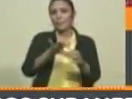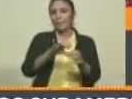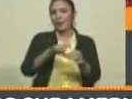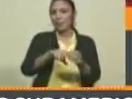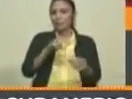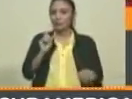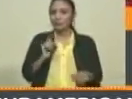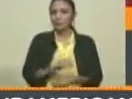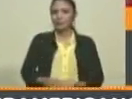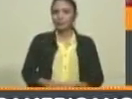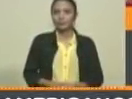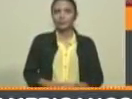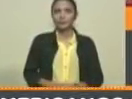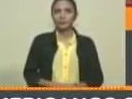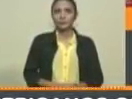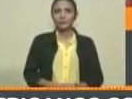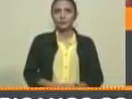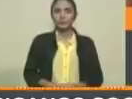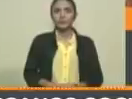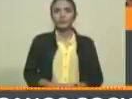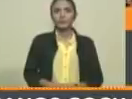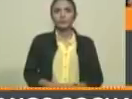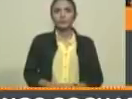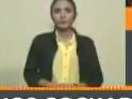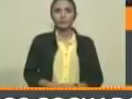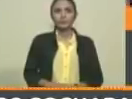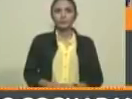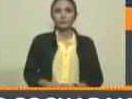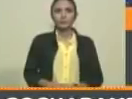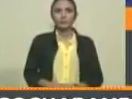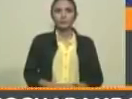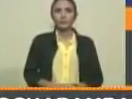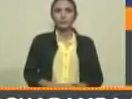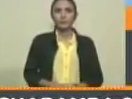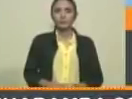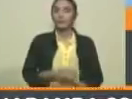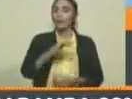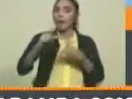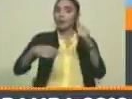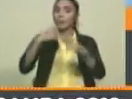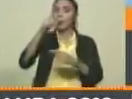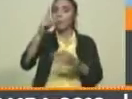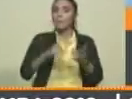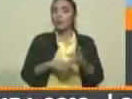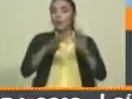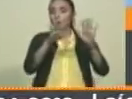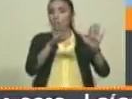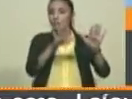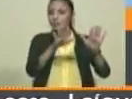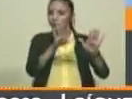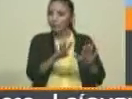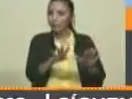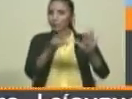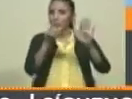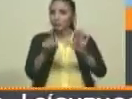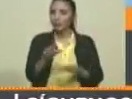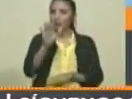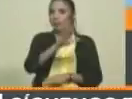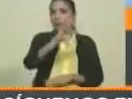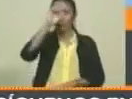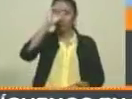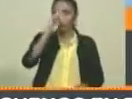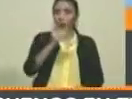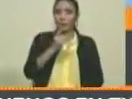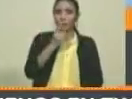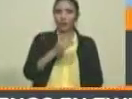la invasión a Guatemala. Y luego lo hicieron en 1965 con República Dominicana, nuestra